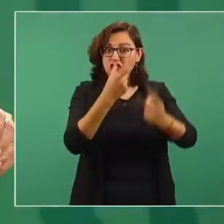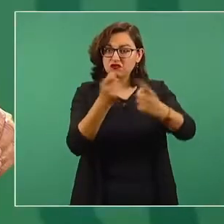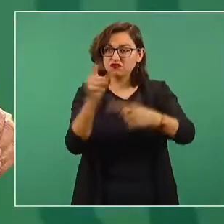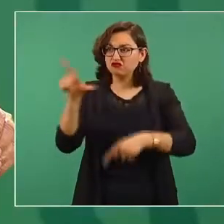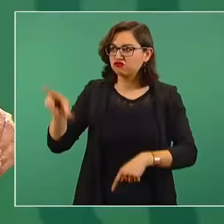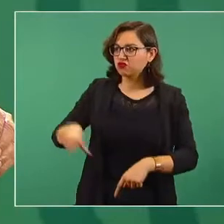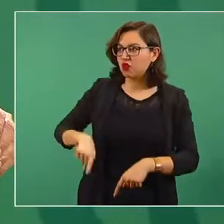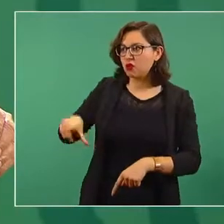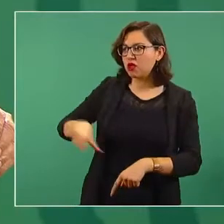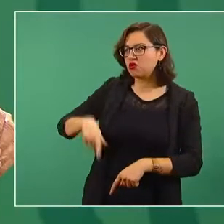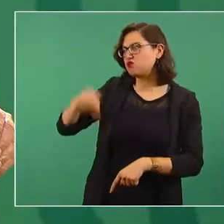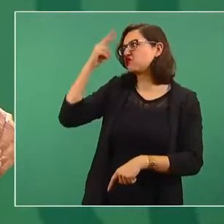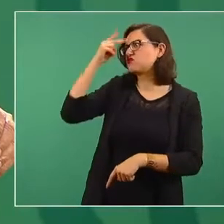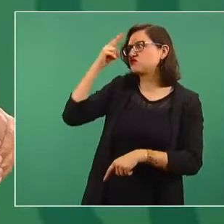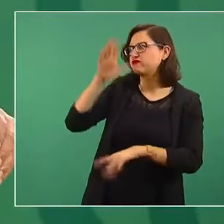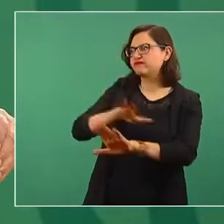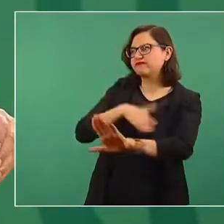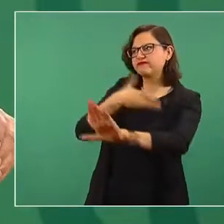Por eso fue allá